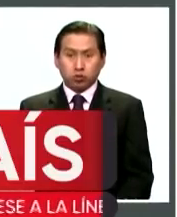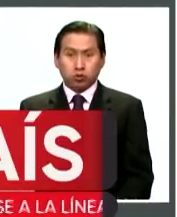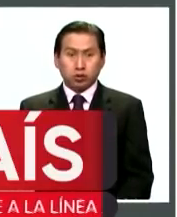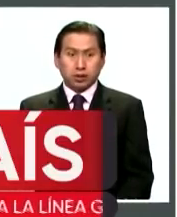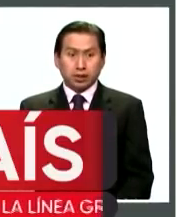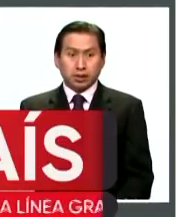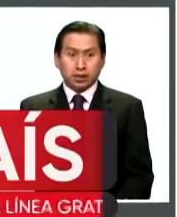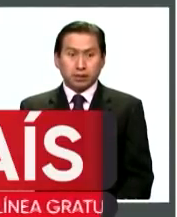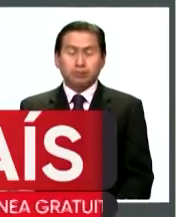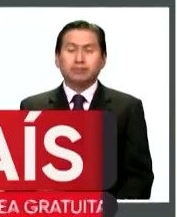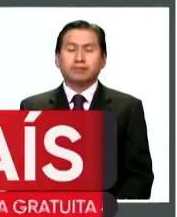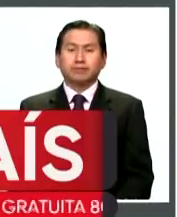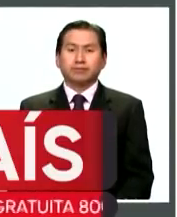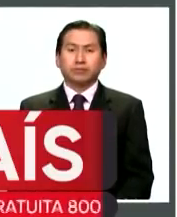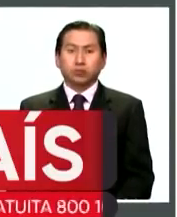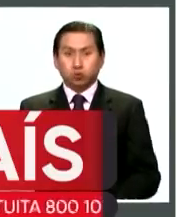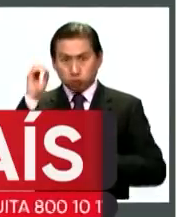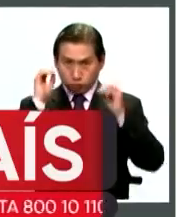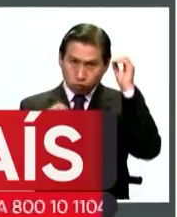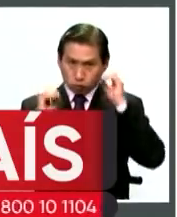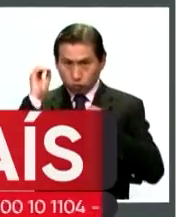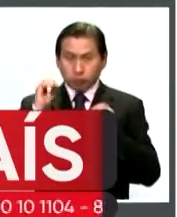983. Oruro,